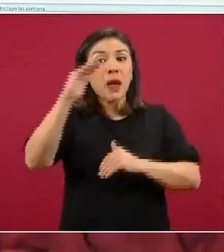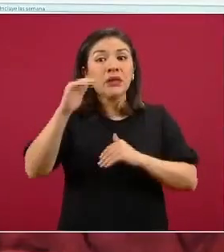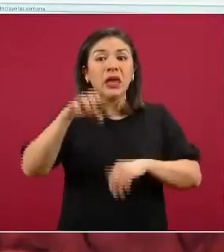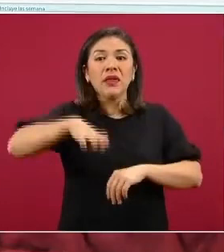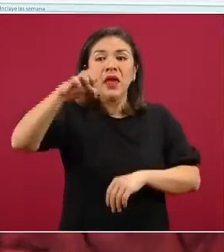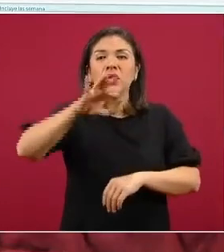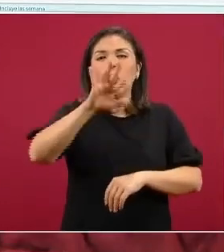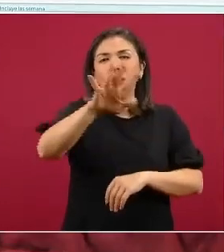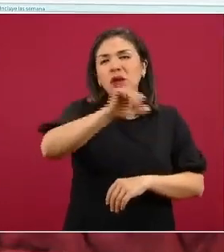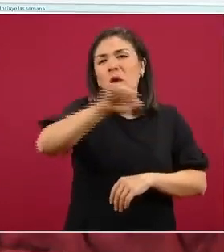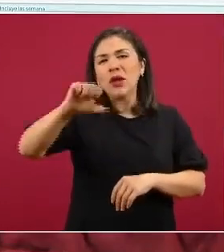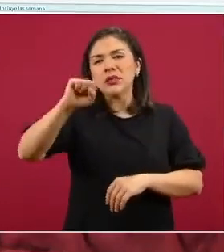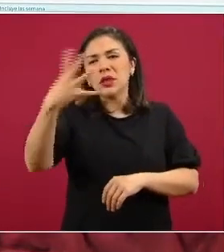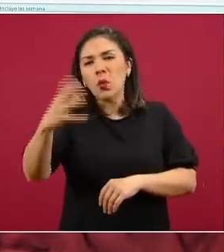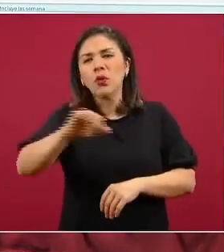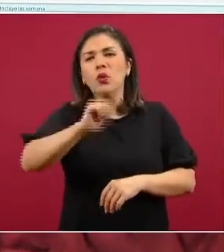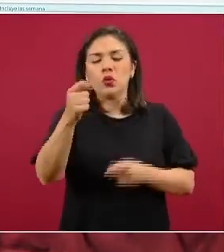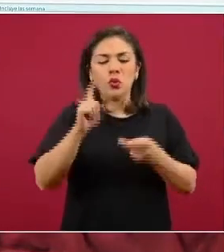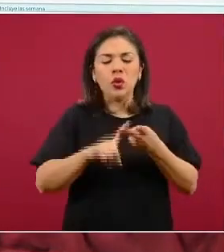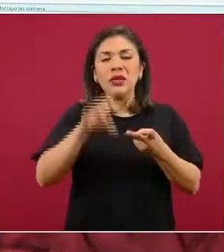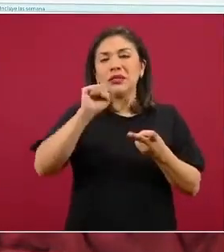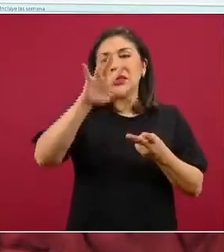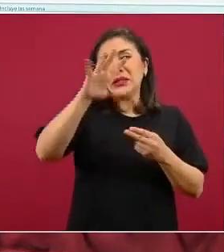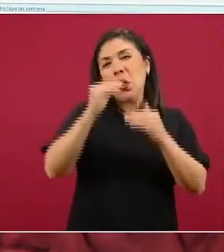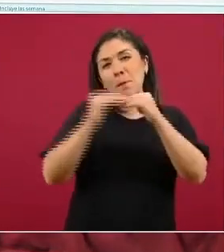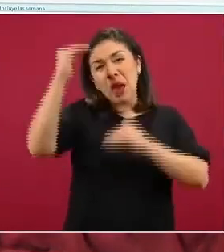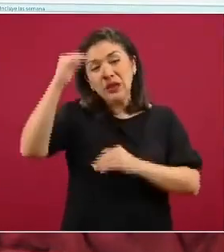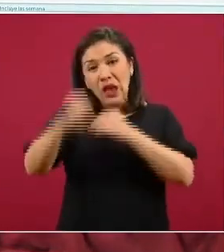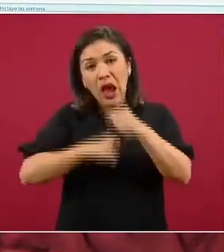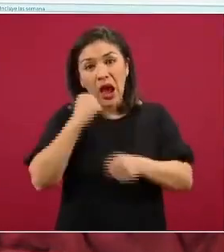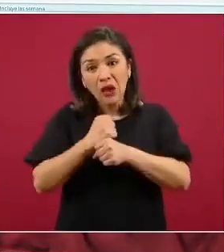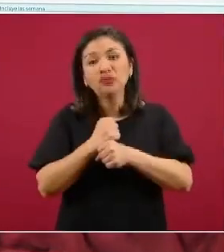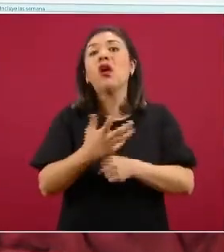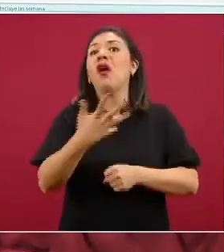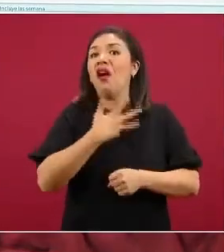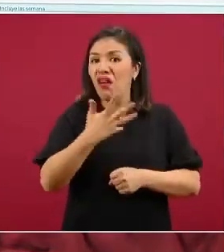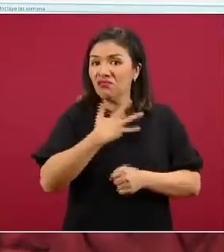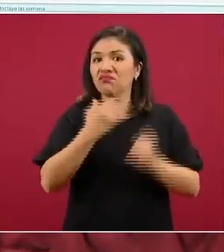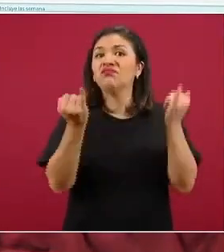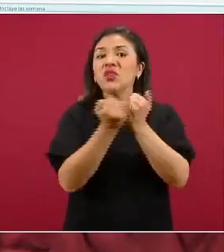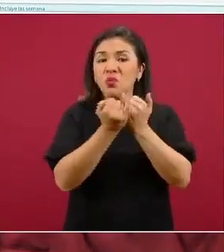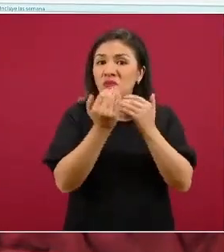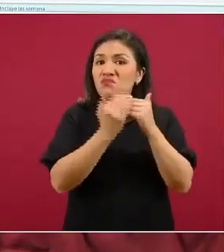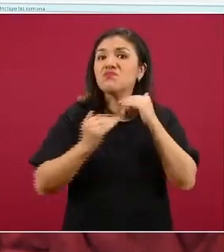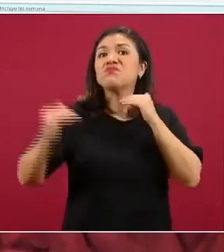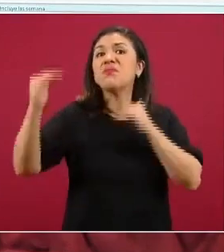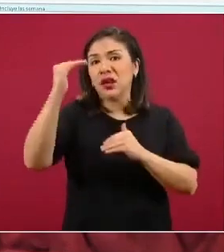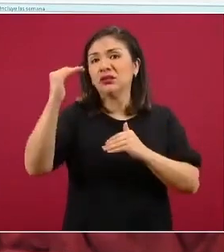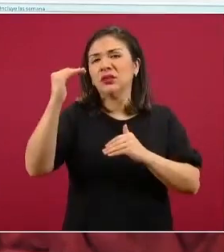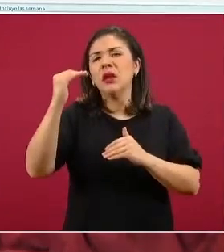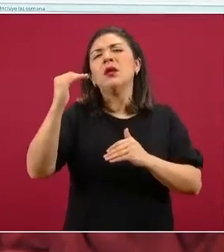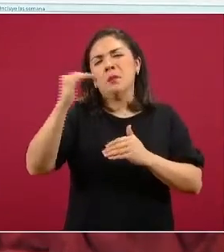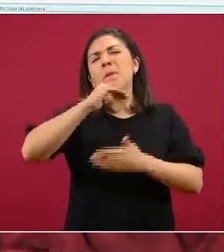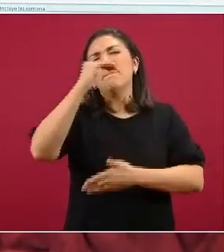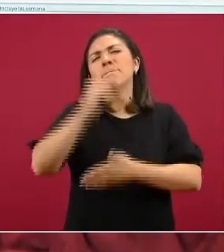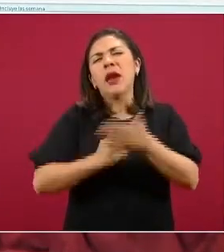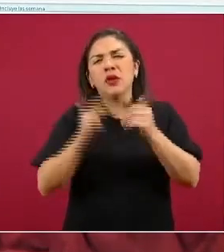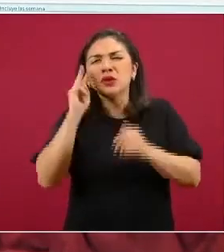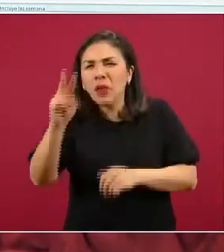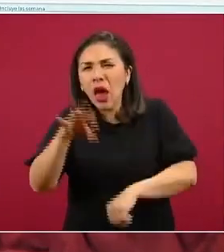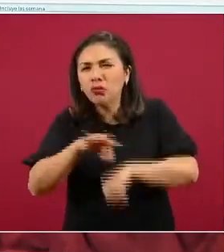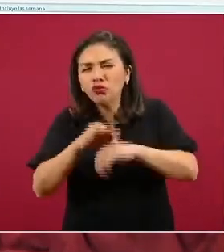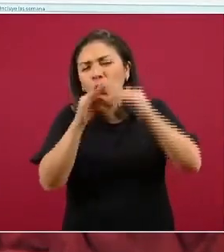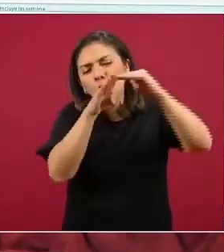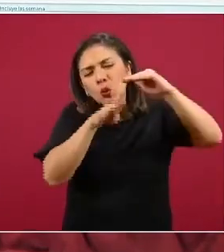45 a 64 y de 65 más, todavía tenemos una proporción de exceso, aunque menor a lo que se había